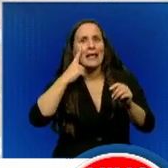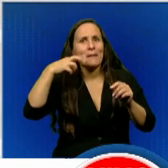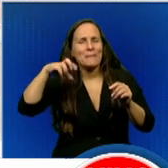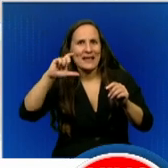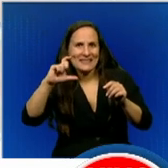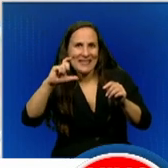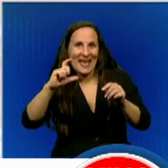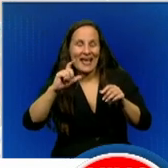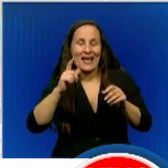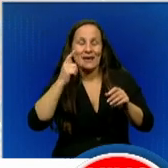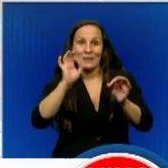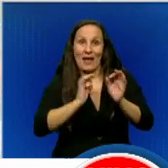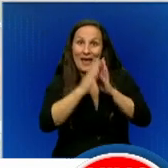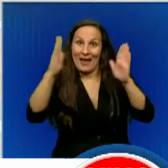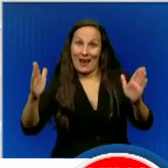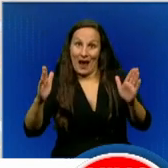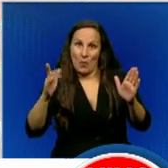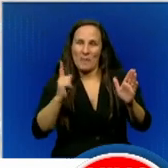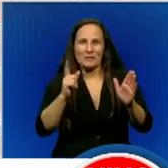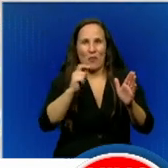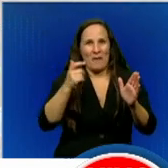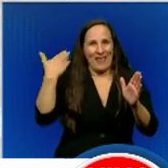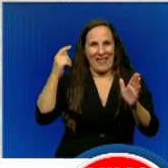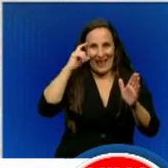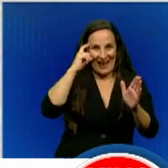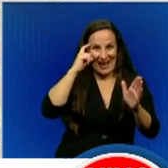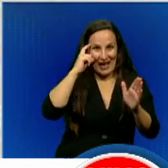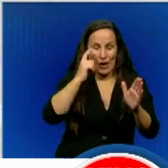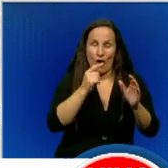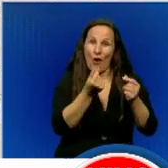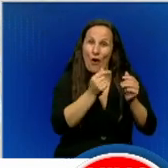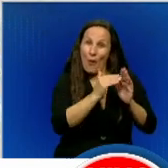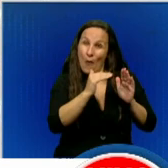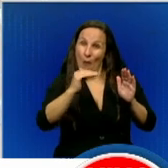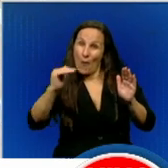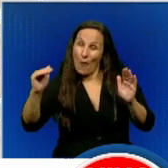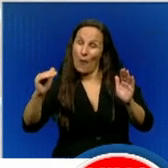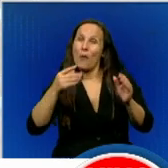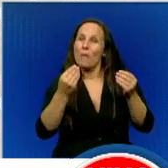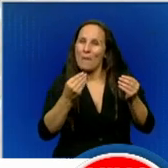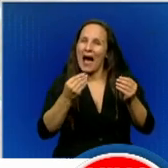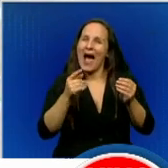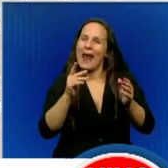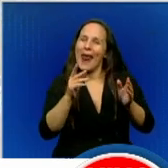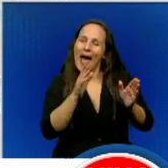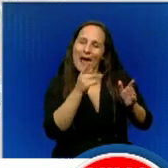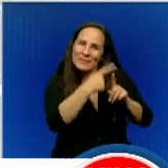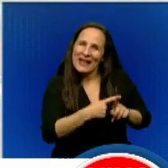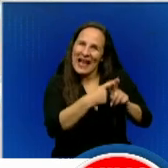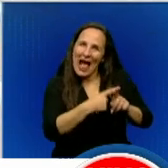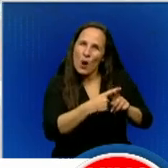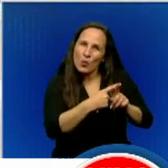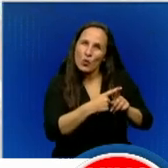el mes de enero por el que los montos determinados resultarán de aplicación para los ejercicios fiscales que se inician con